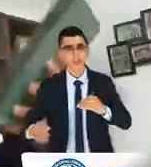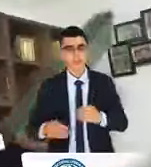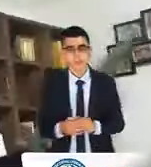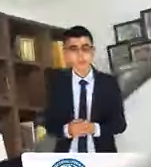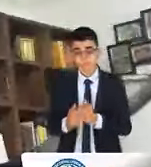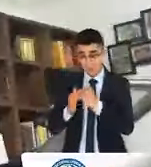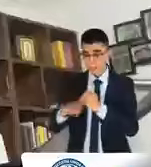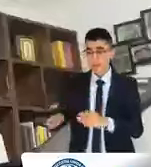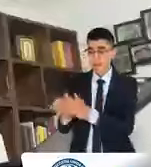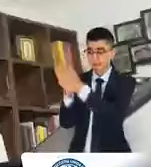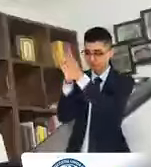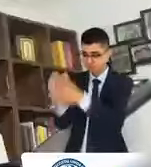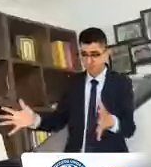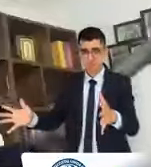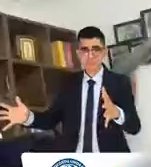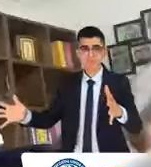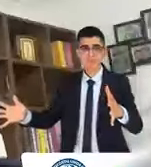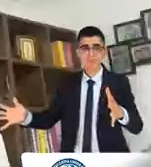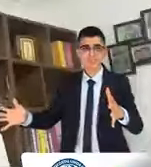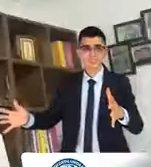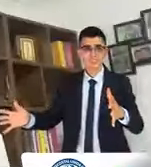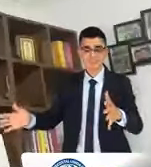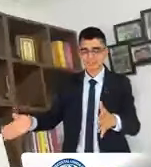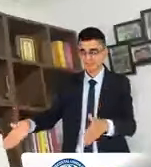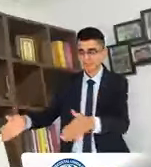dos. Y se hizo un camino.